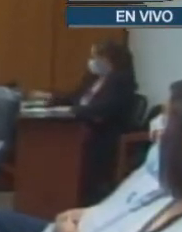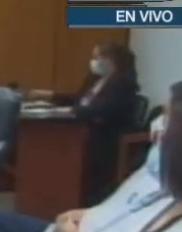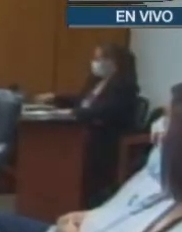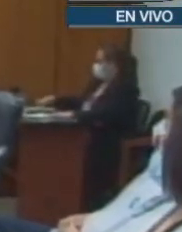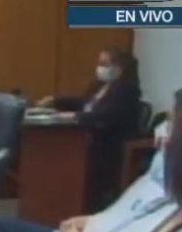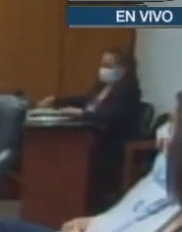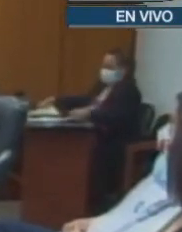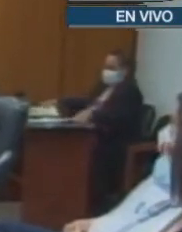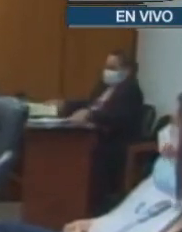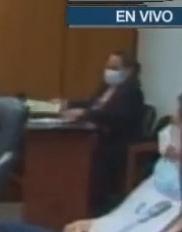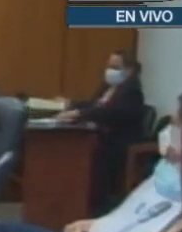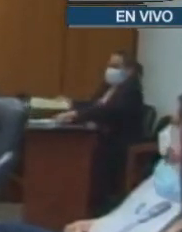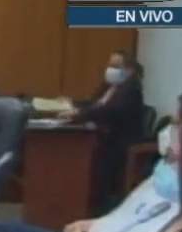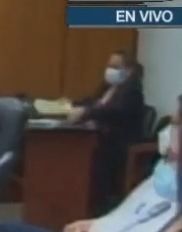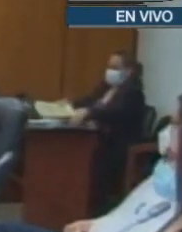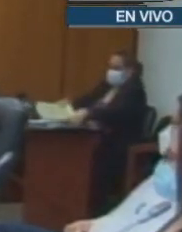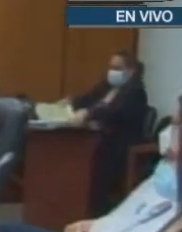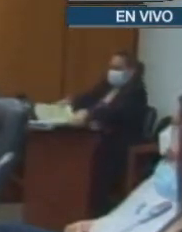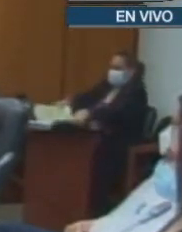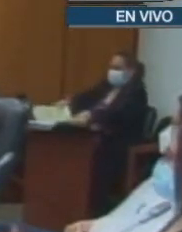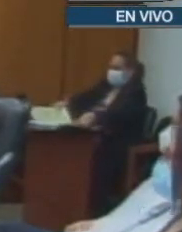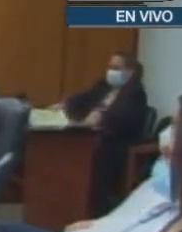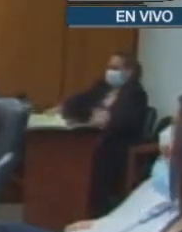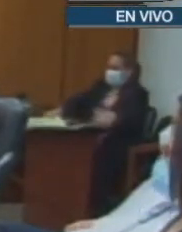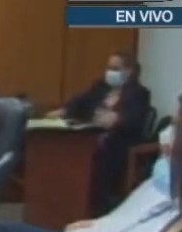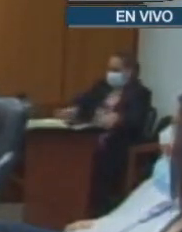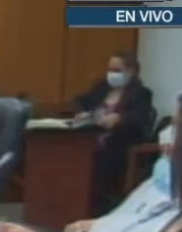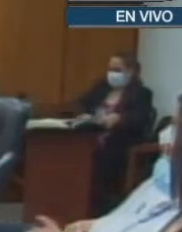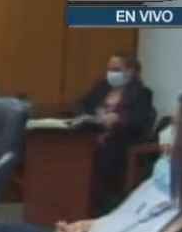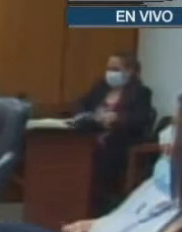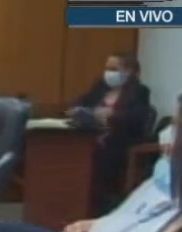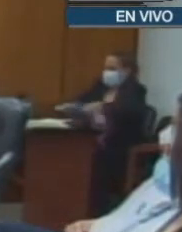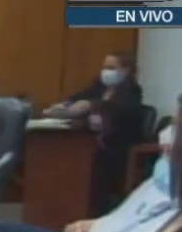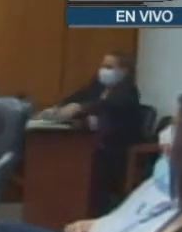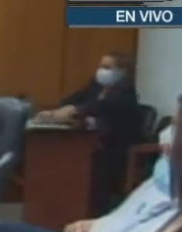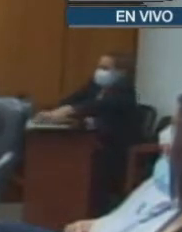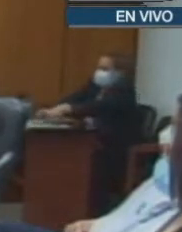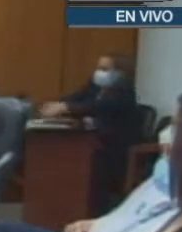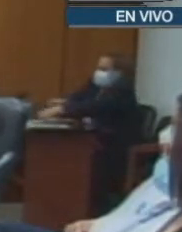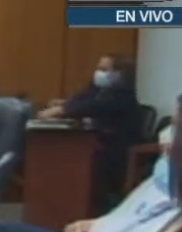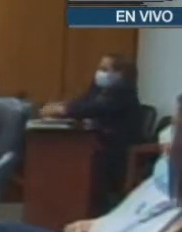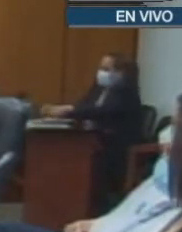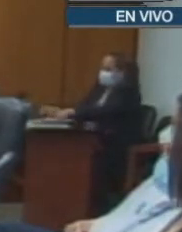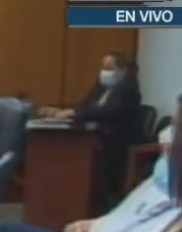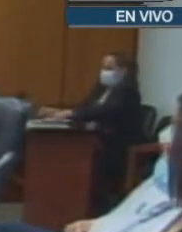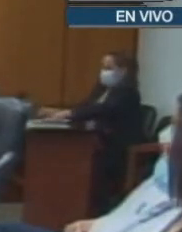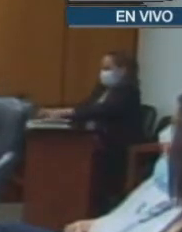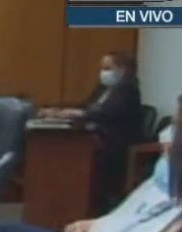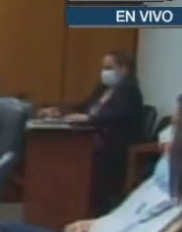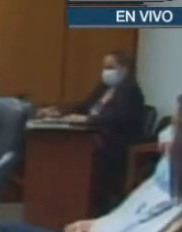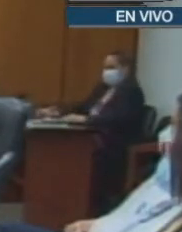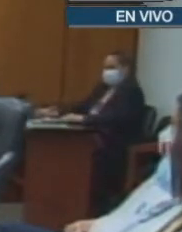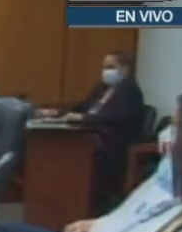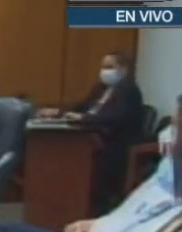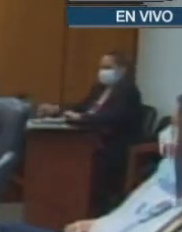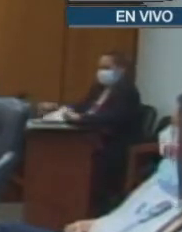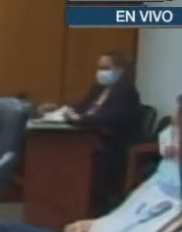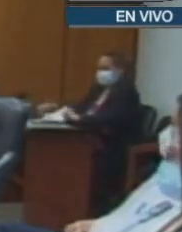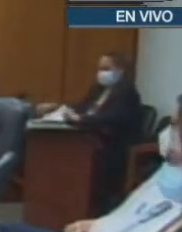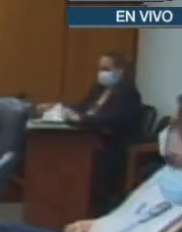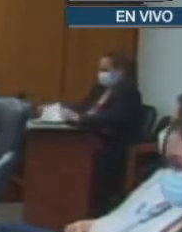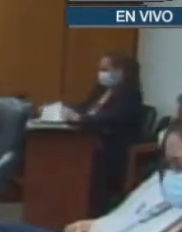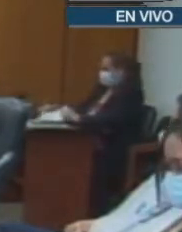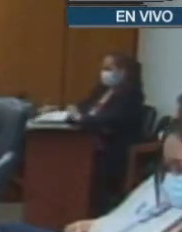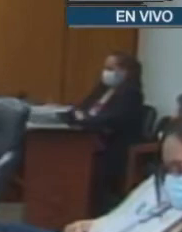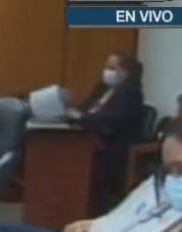nivel técnico y por supuesto esperando que el gobierno haga lo que tenga que hacer para proteger la vida y la